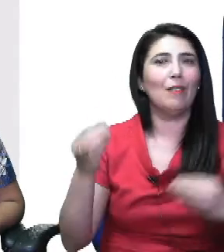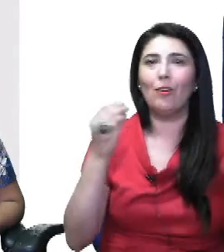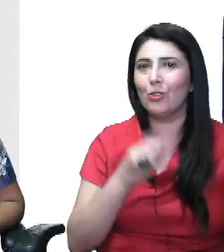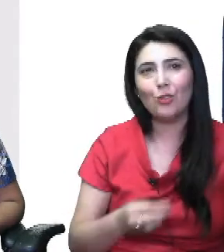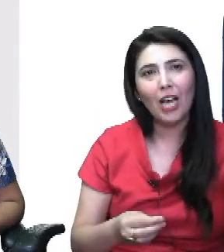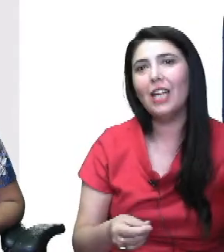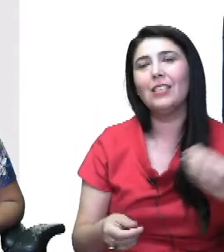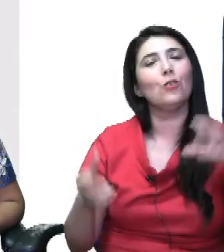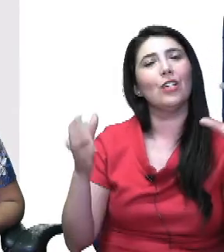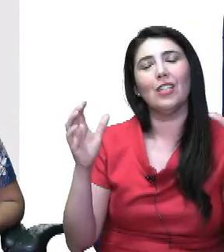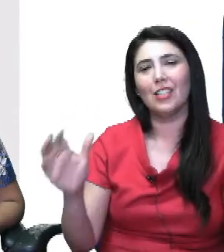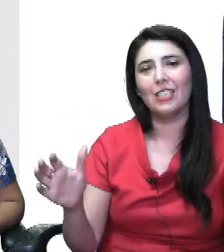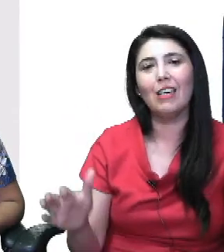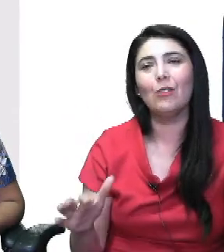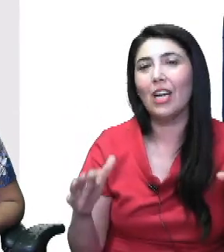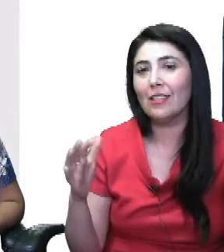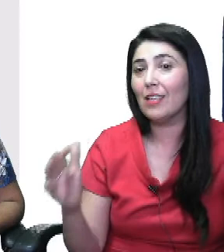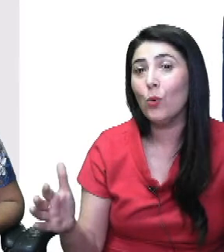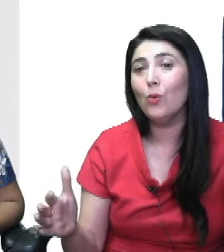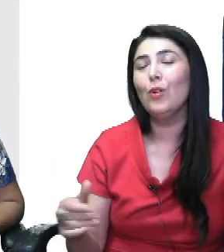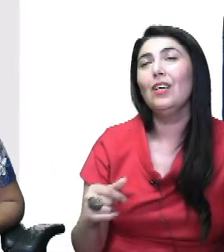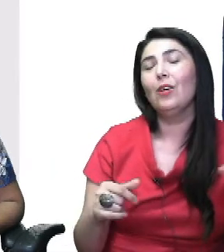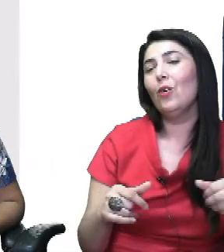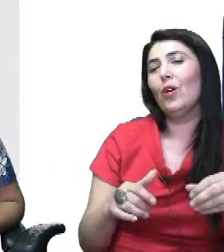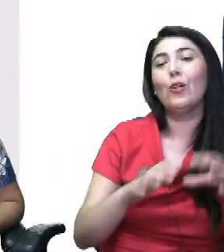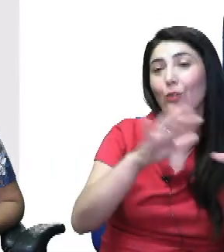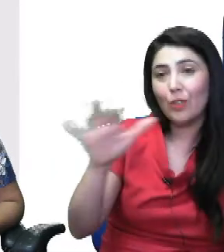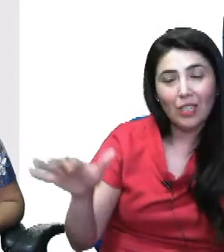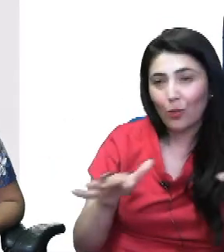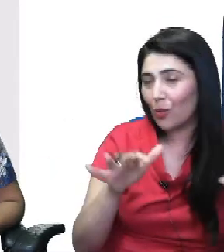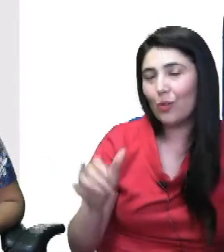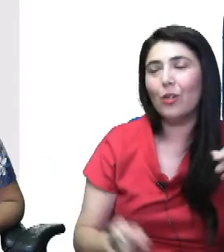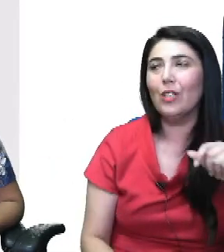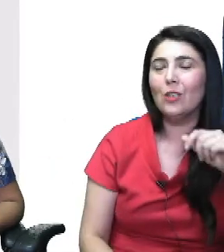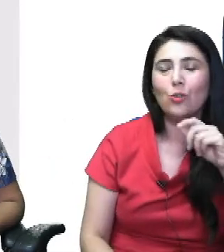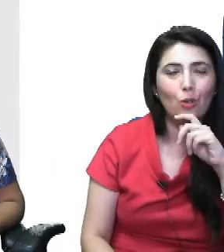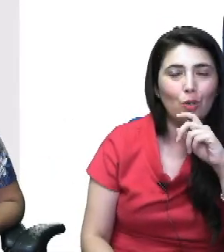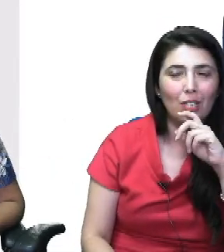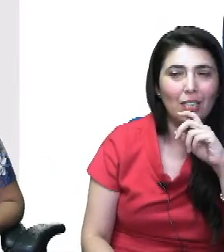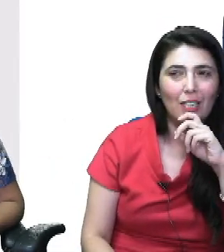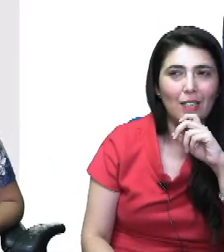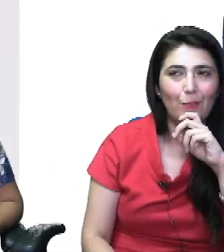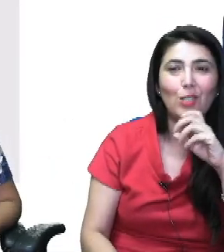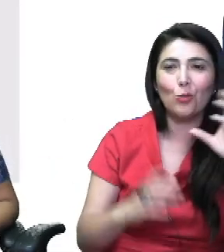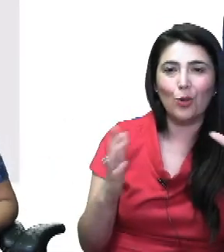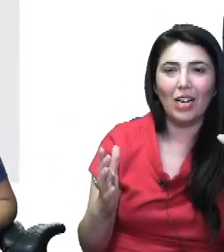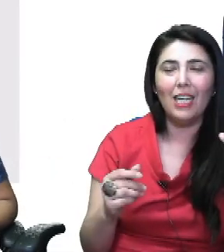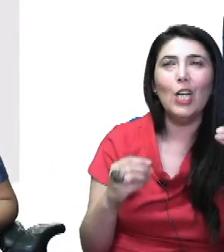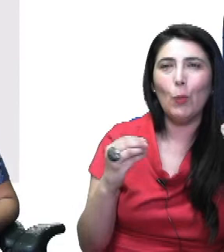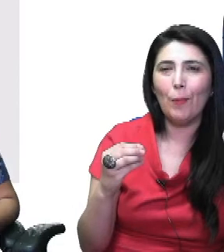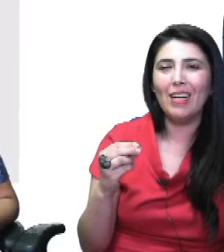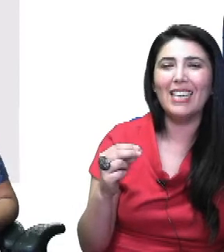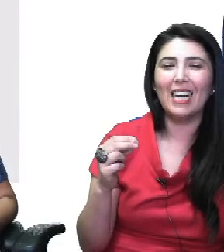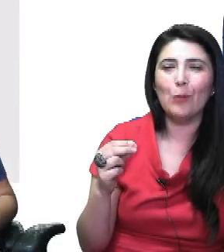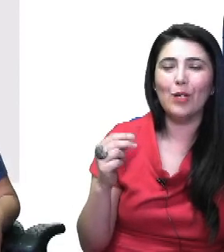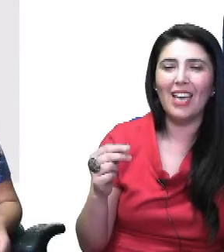psicólogos, trabajadores sociales, ¿cierto?, que gente que está trabajando en la red de salud o en otros entornos institucionales, lo